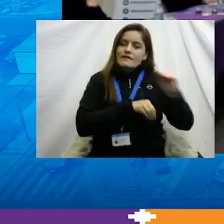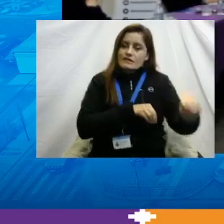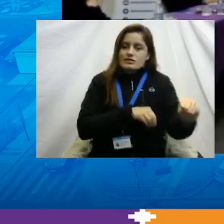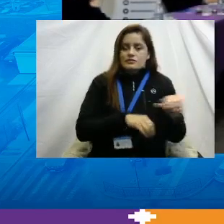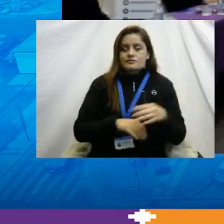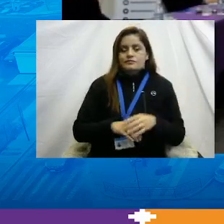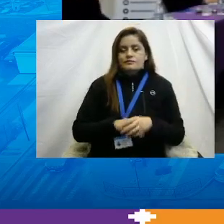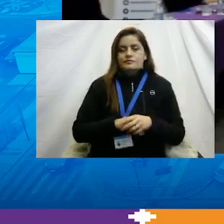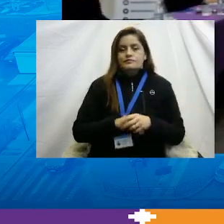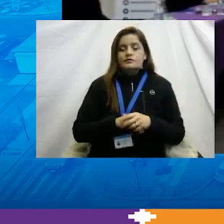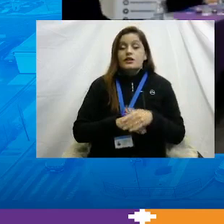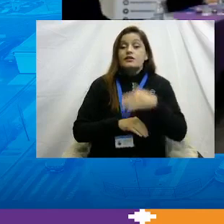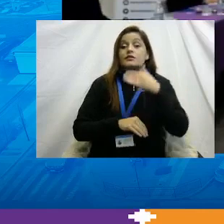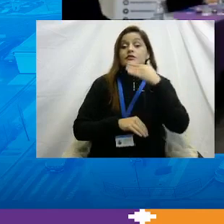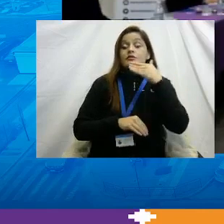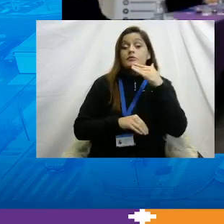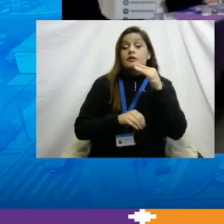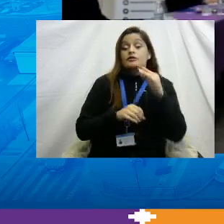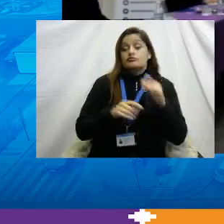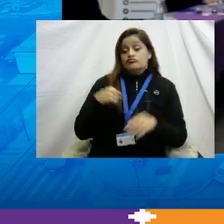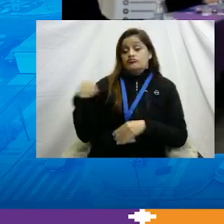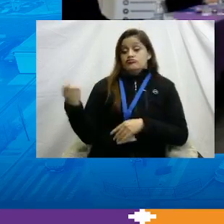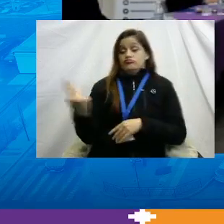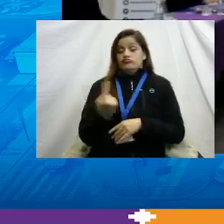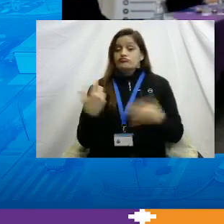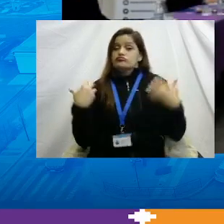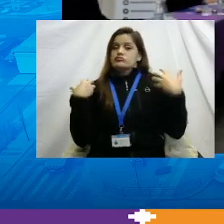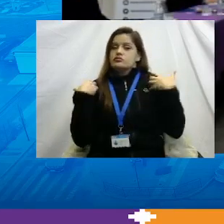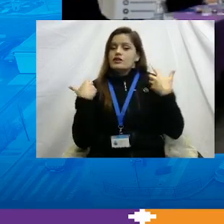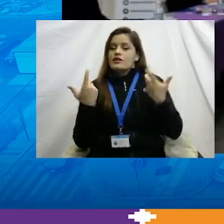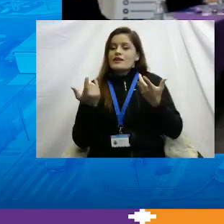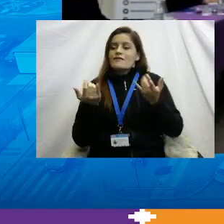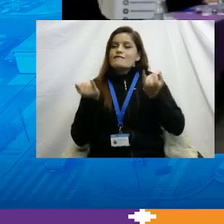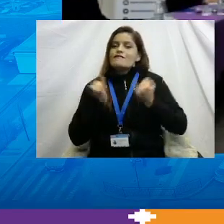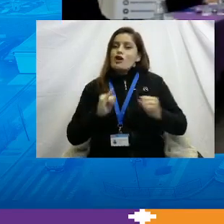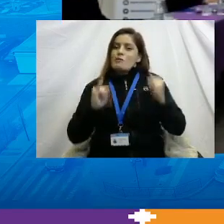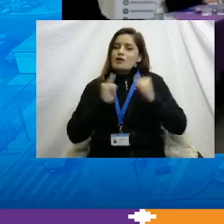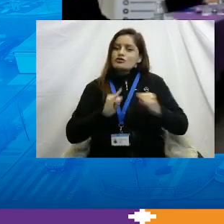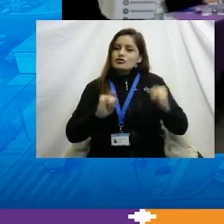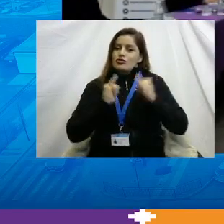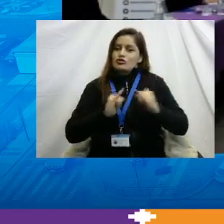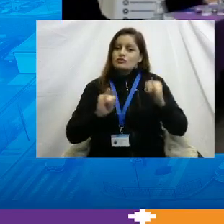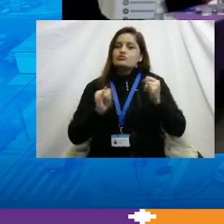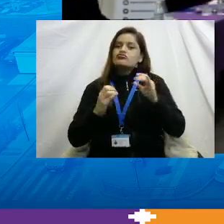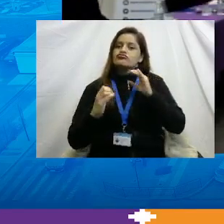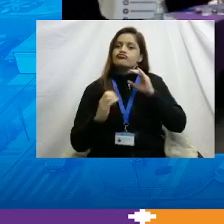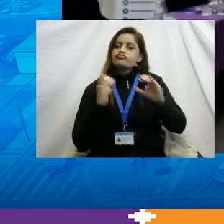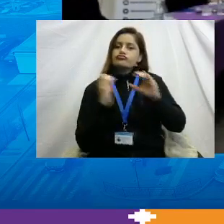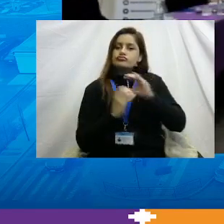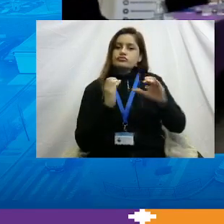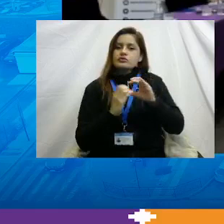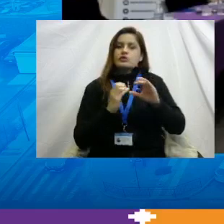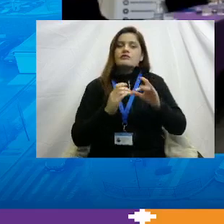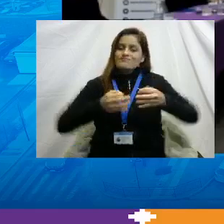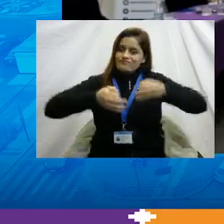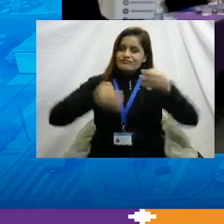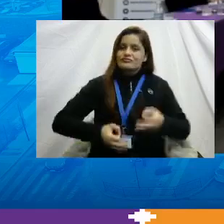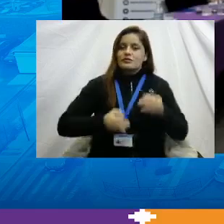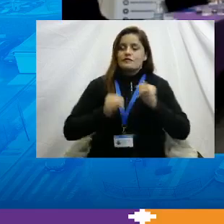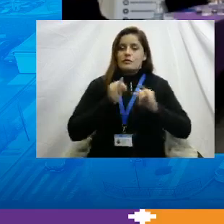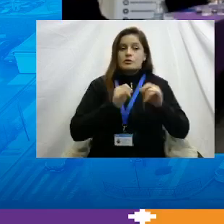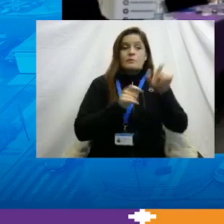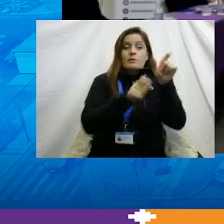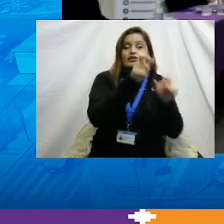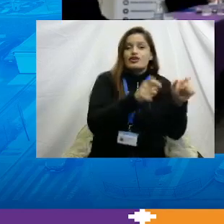y también quedamos con la tarea de poder canalizar esta información de primera fuente hacia las comunidades y las familias que están